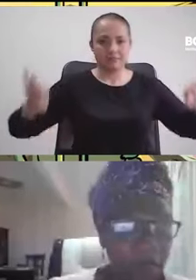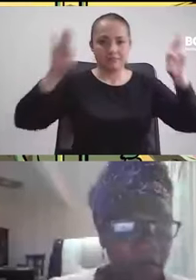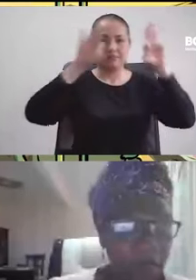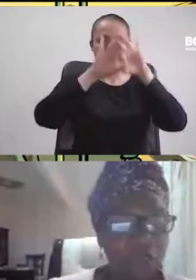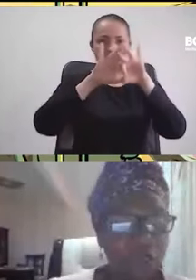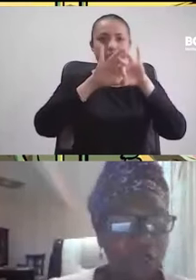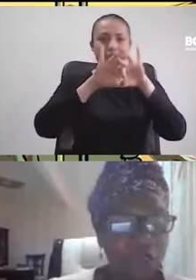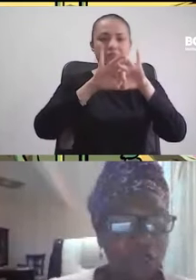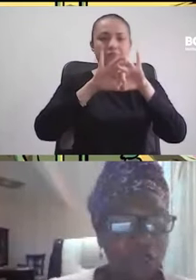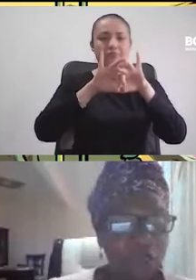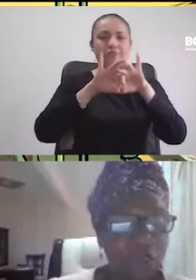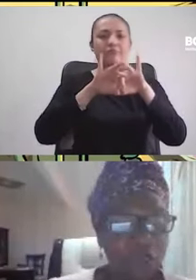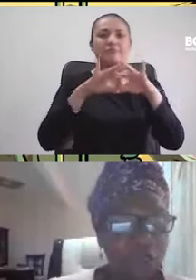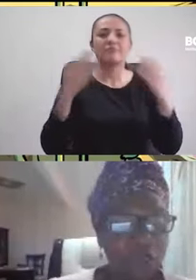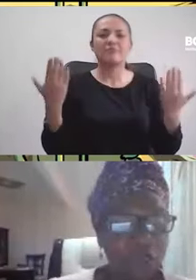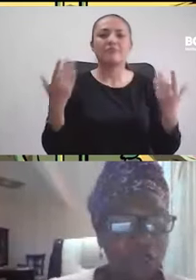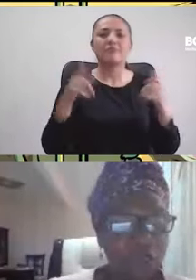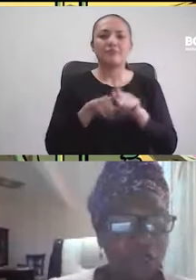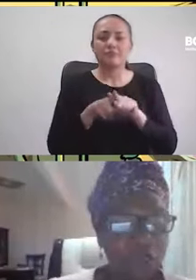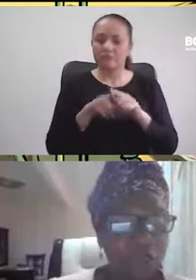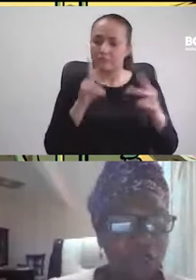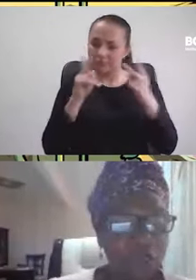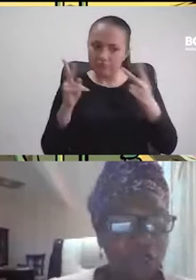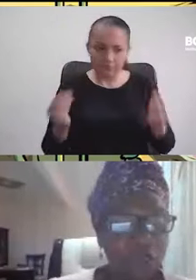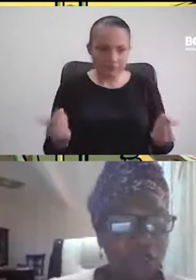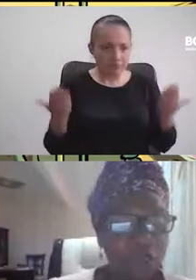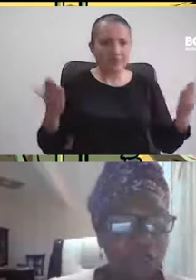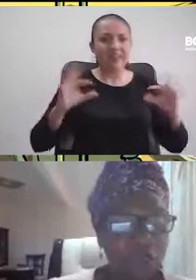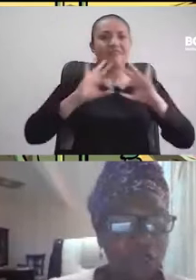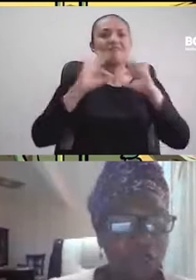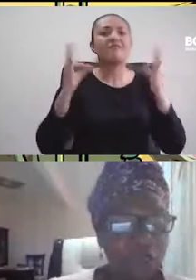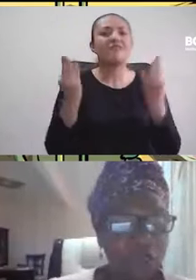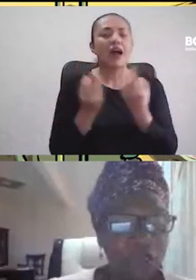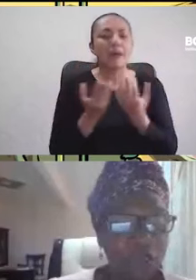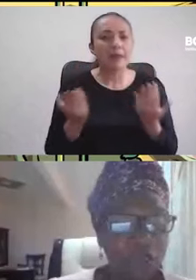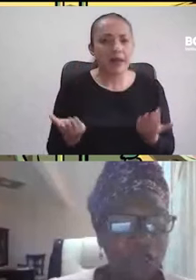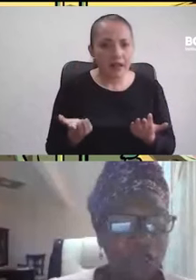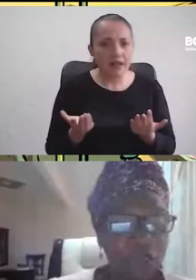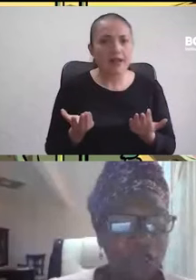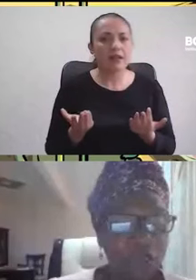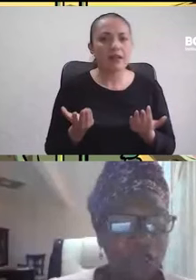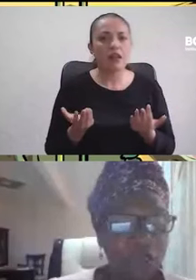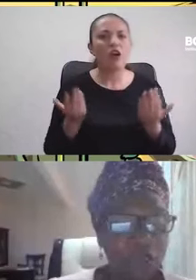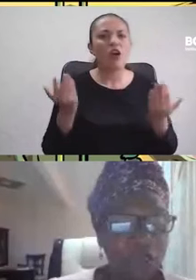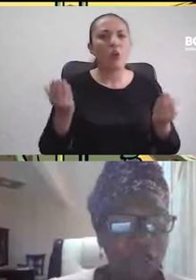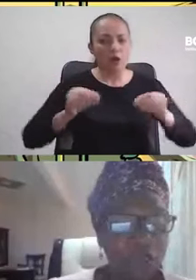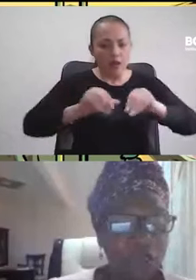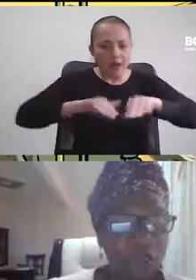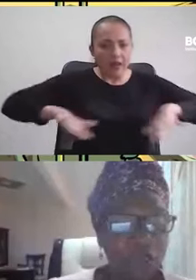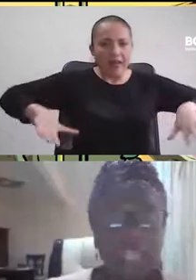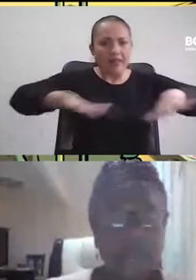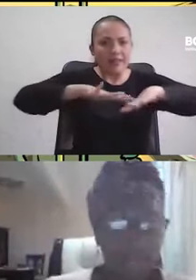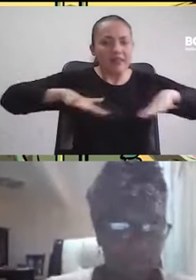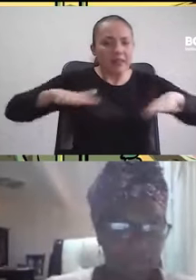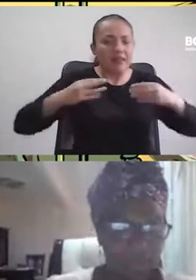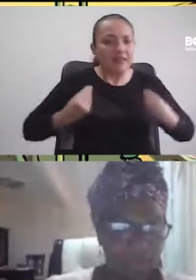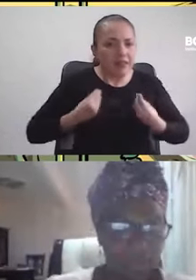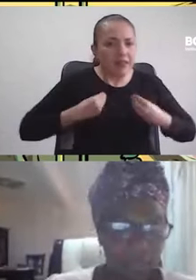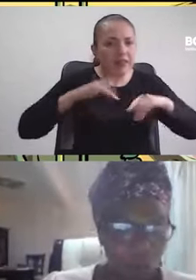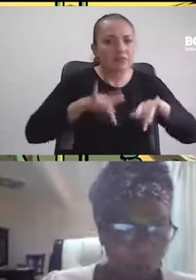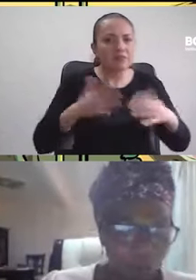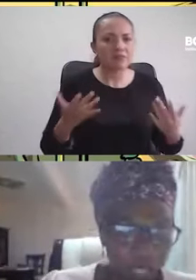de su familia, como uno, su tierra. Quiere